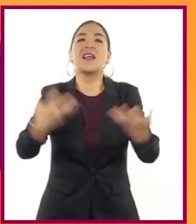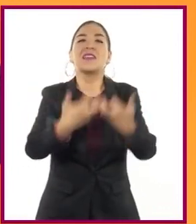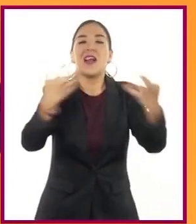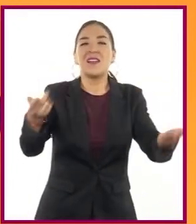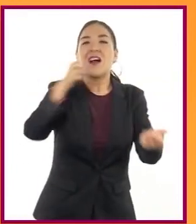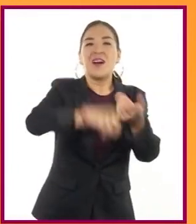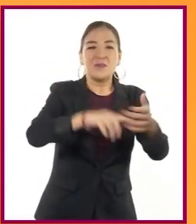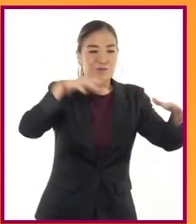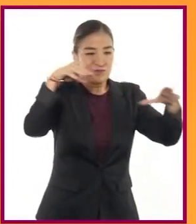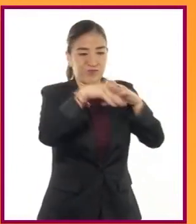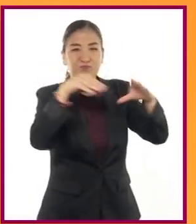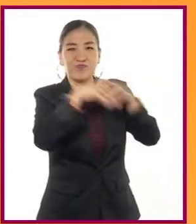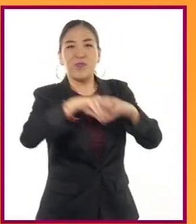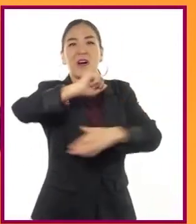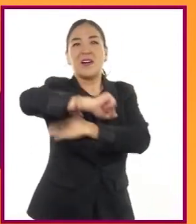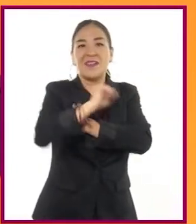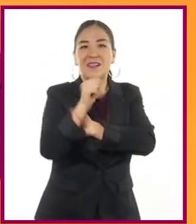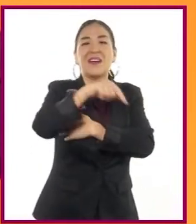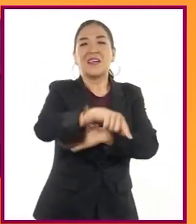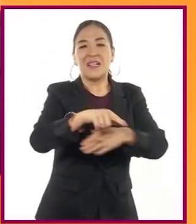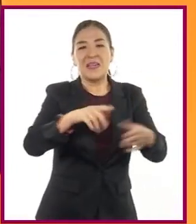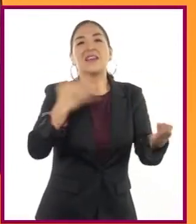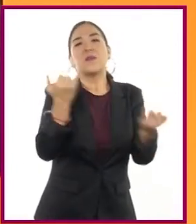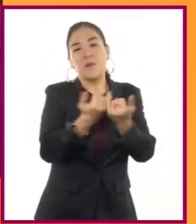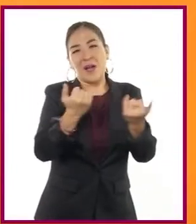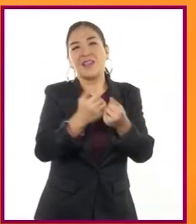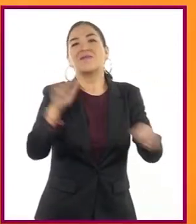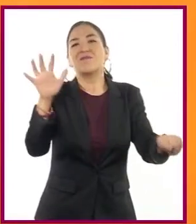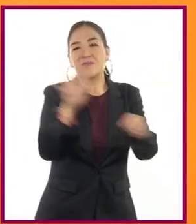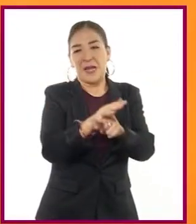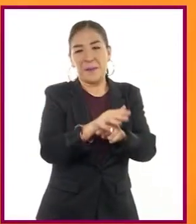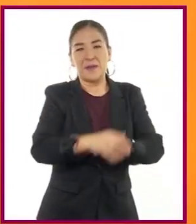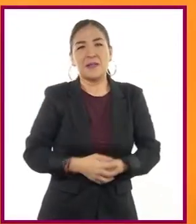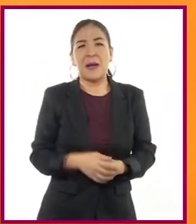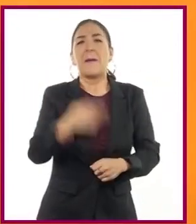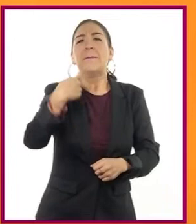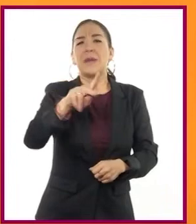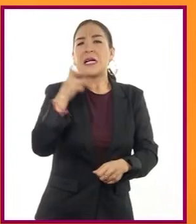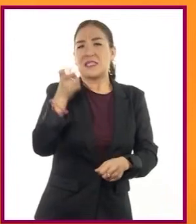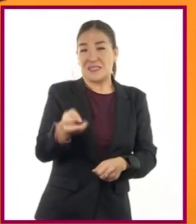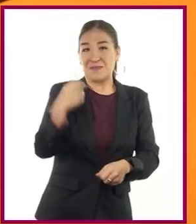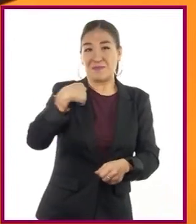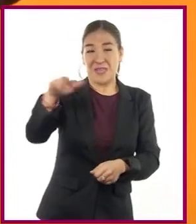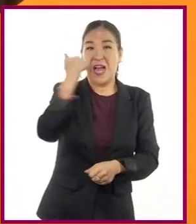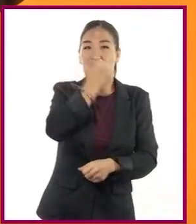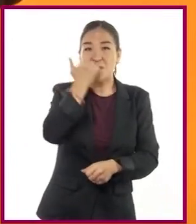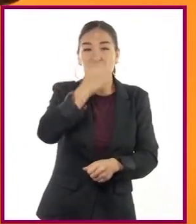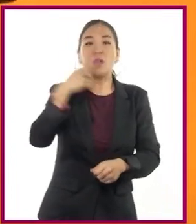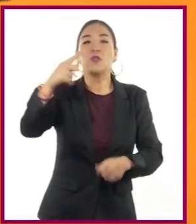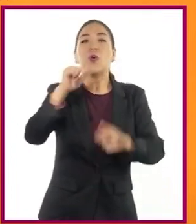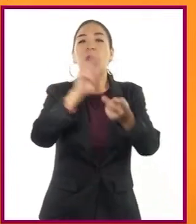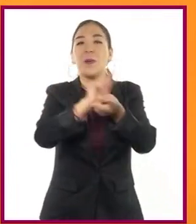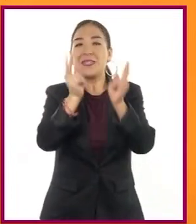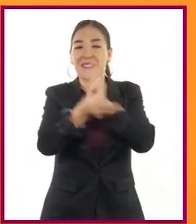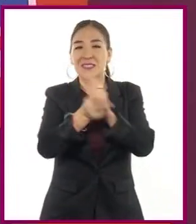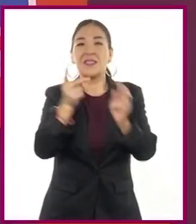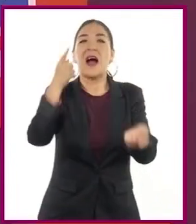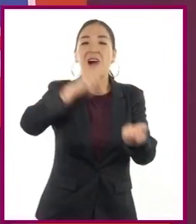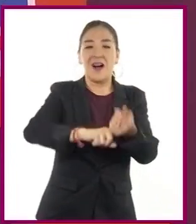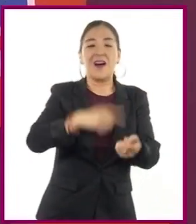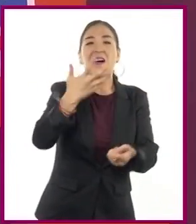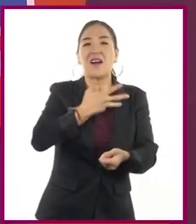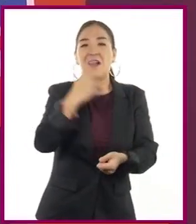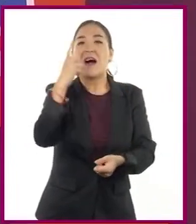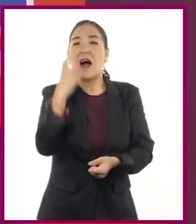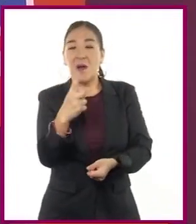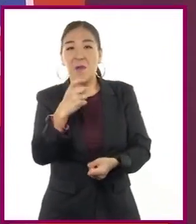en las coladeras y contribuye a taparlas. Pero así como a mi alumna y a sus vecinos y vecinas tienen